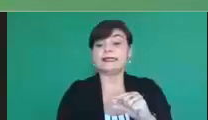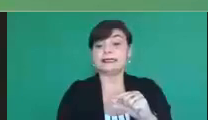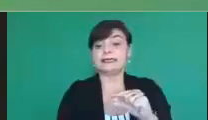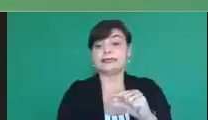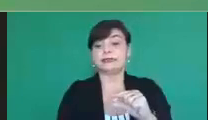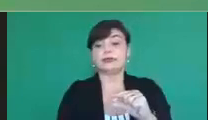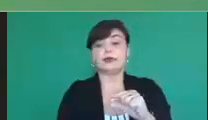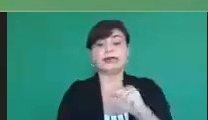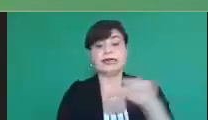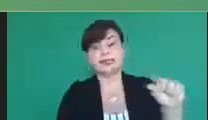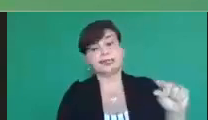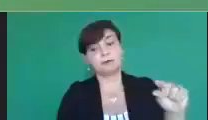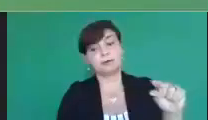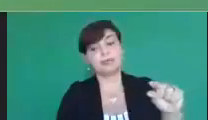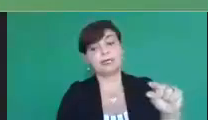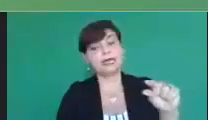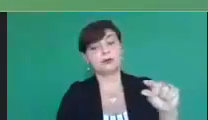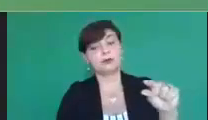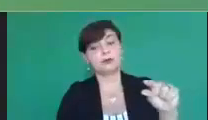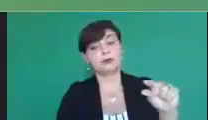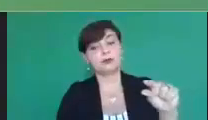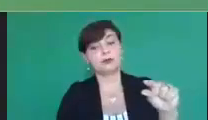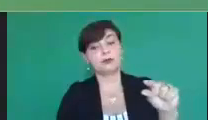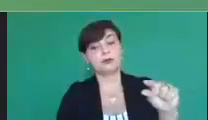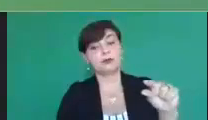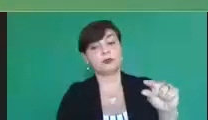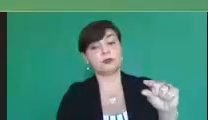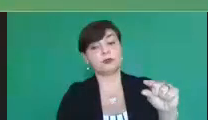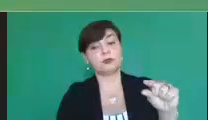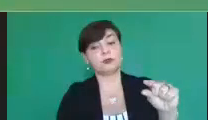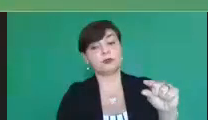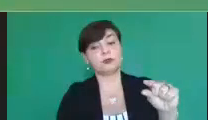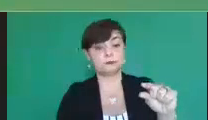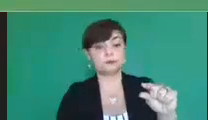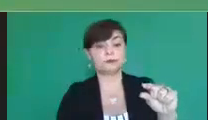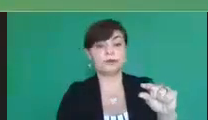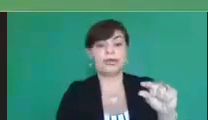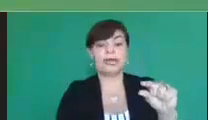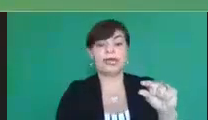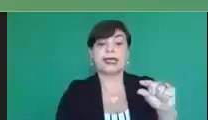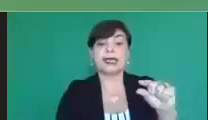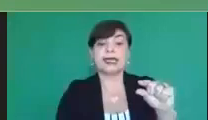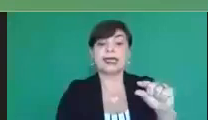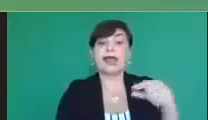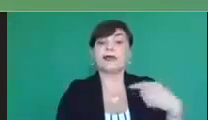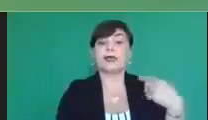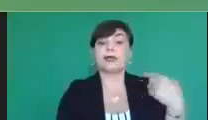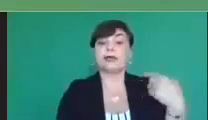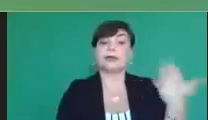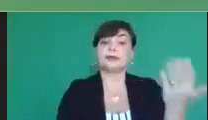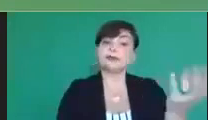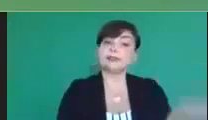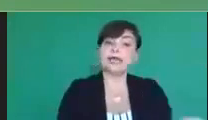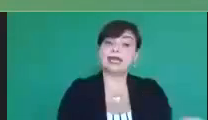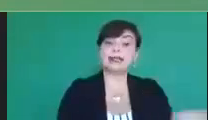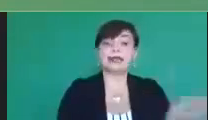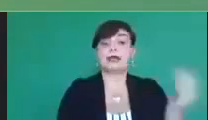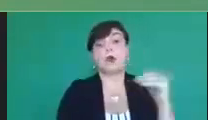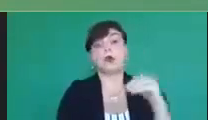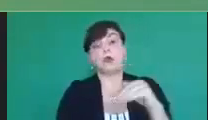que son ítems que no se cumplen del procedimiento y alrededor de un 7